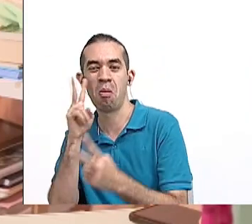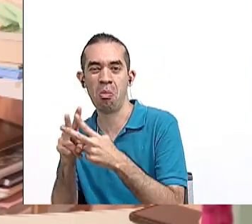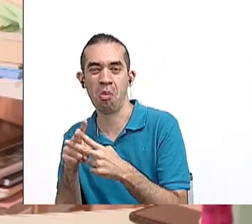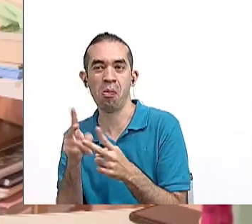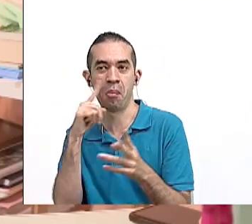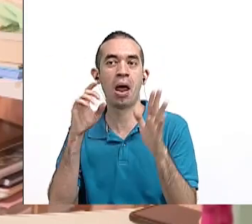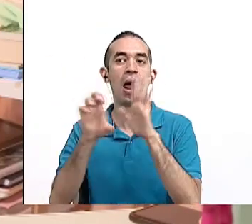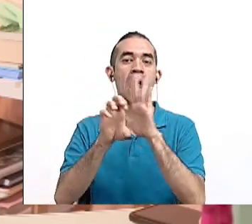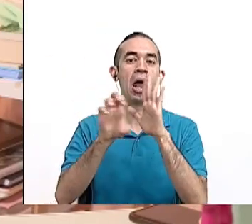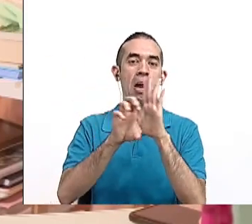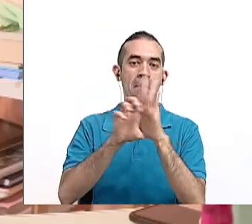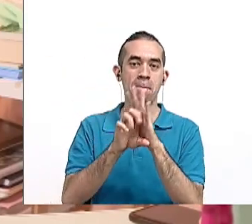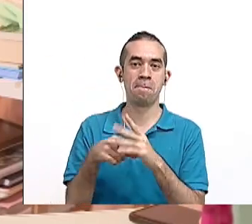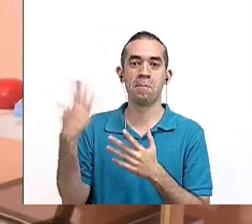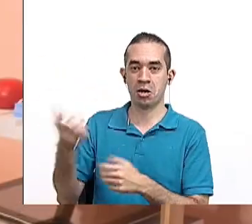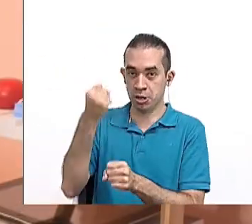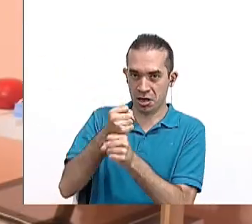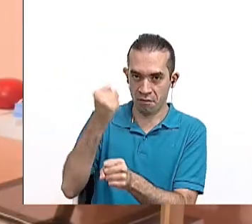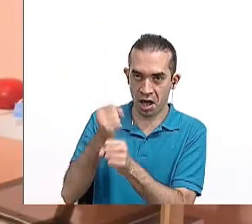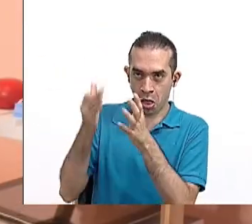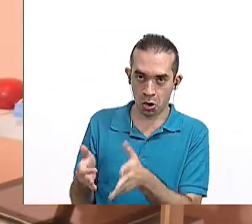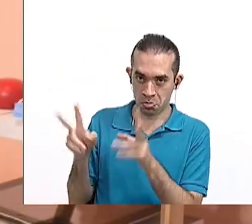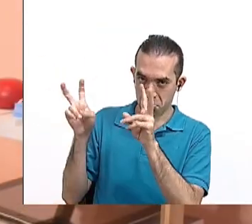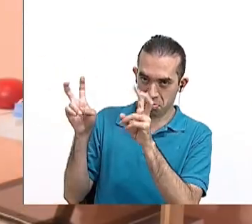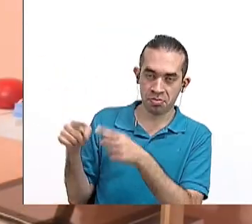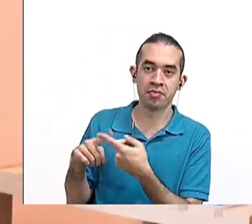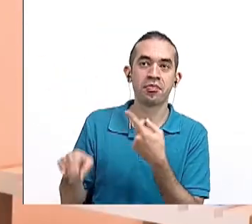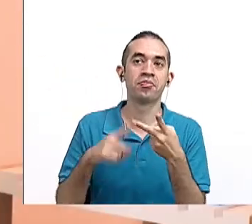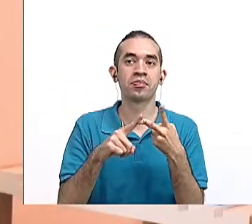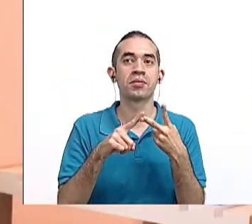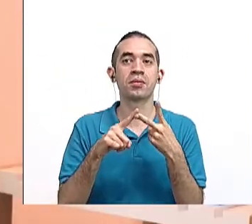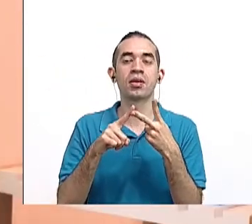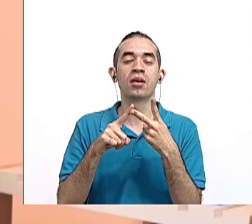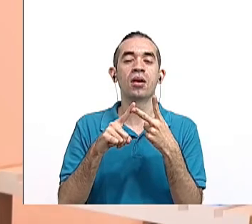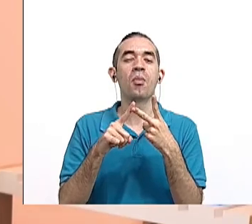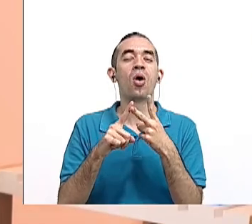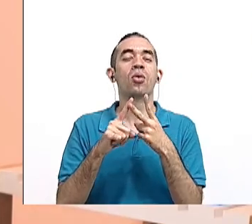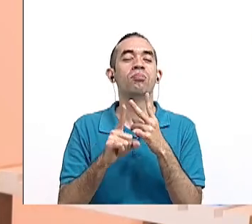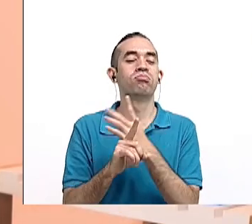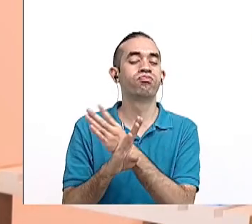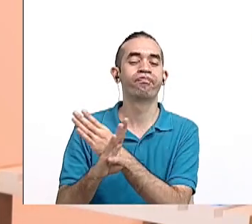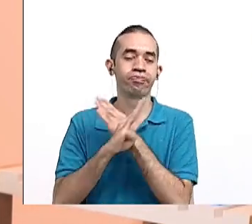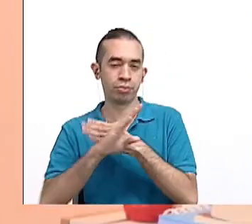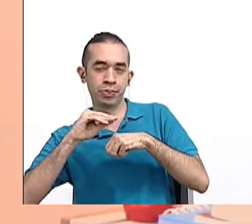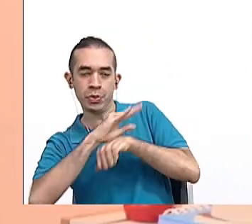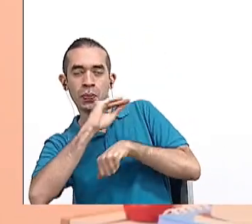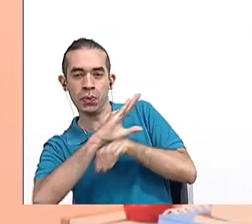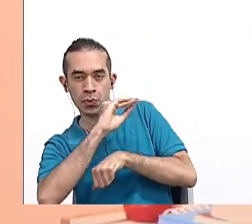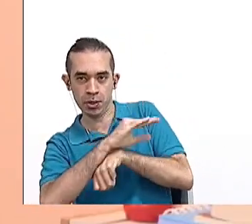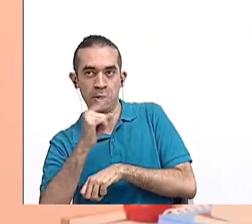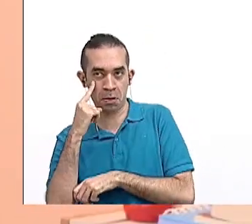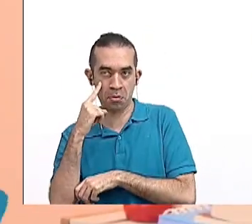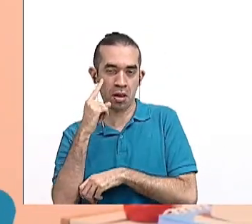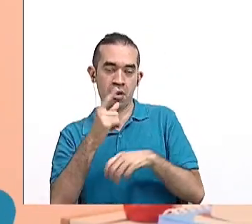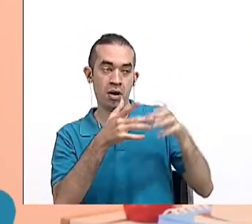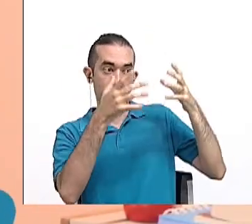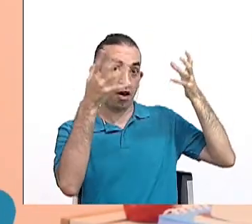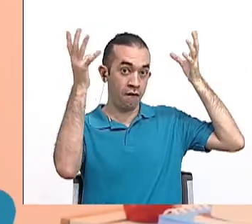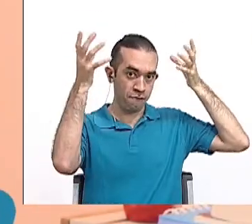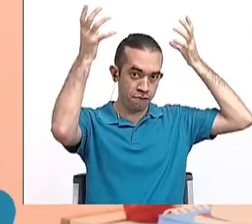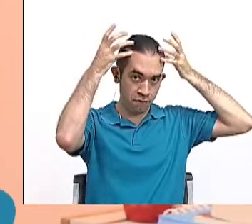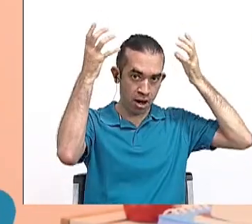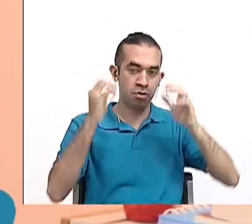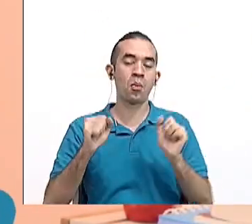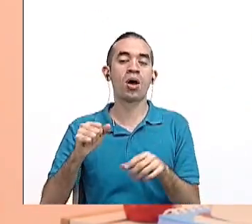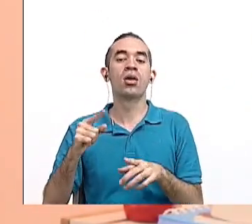aquí tenemos a los peones después tenemos al alfil este es como el consejero del rey y solo se puede mover en diagonal